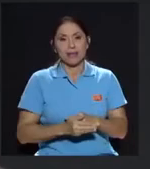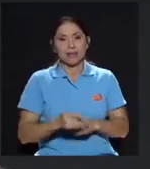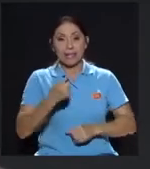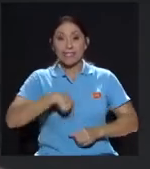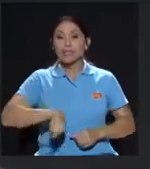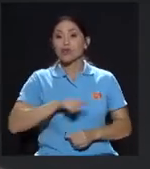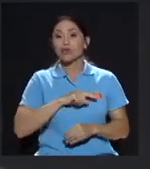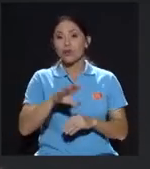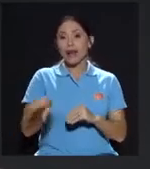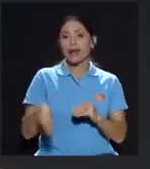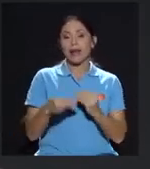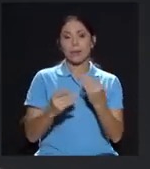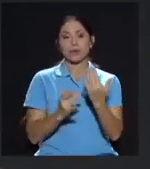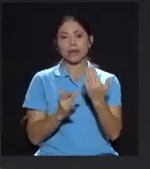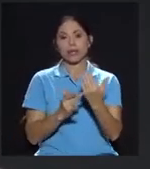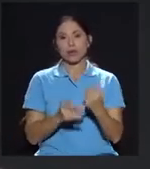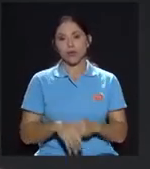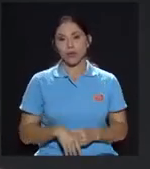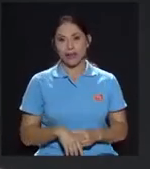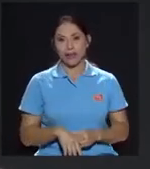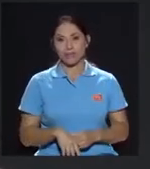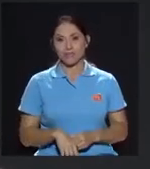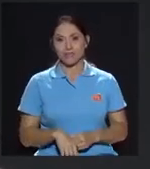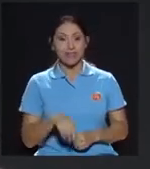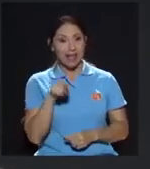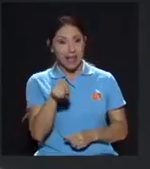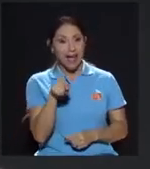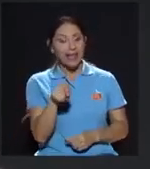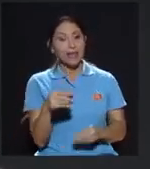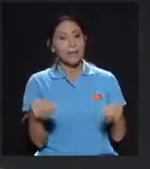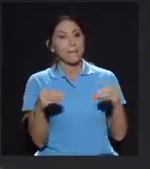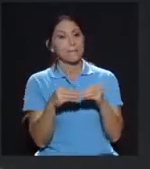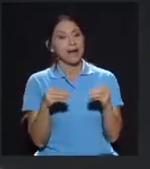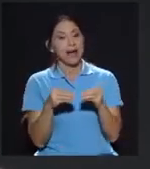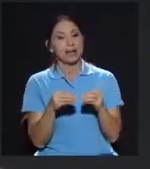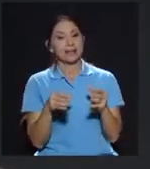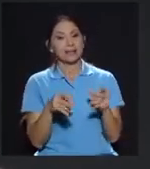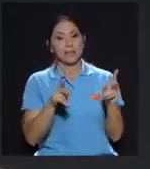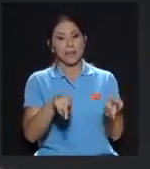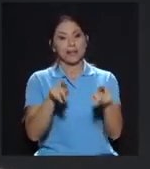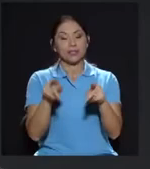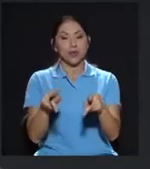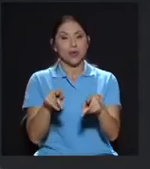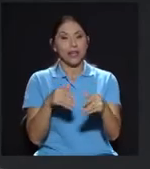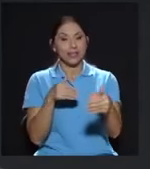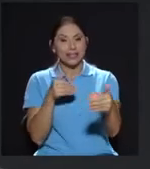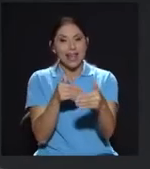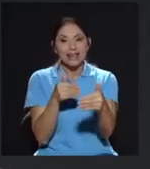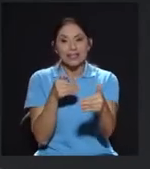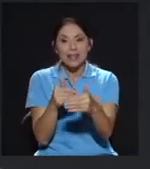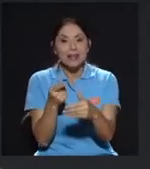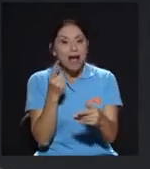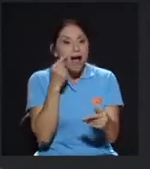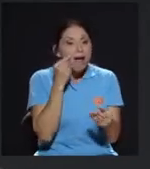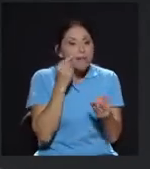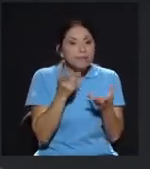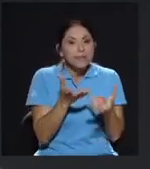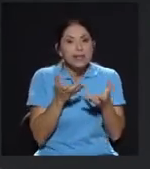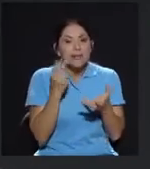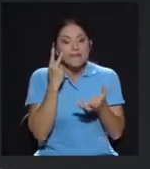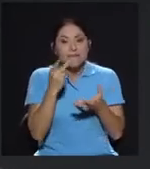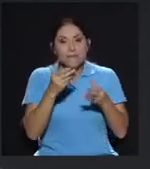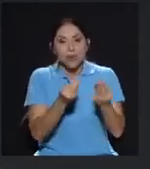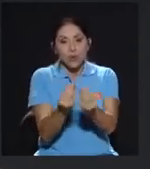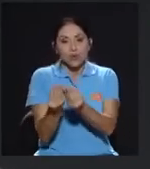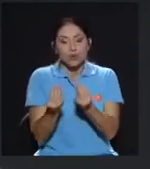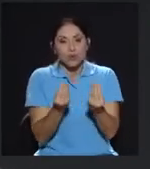tecnología que es donde se acerca más a las personas hacia los productos que tenemos que